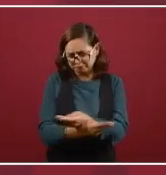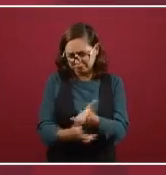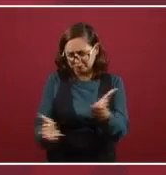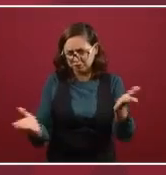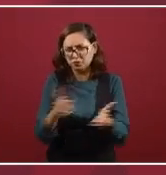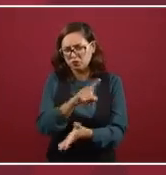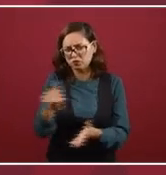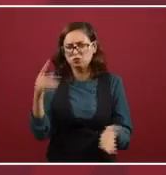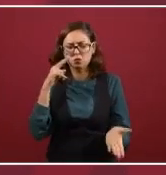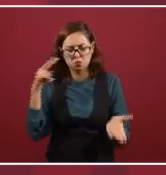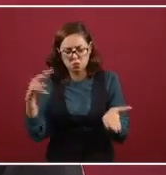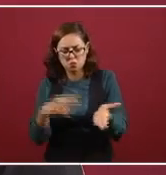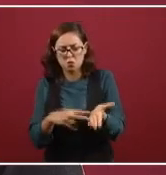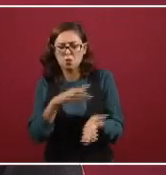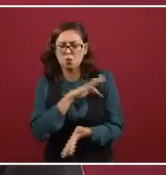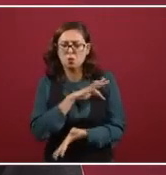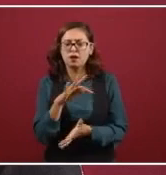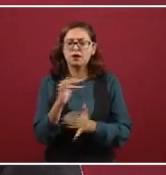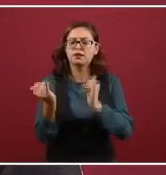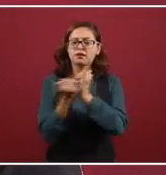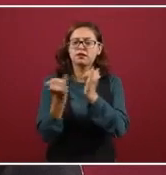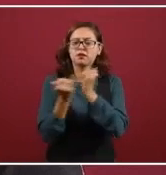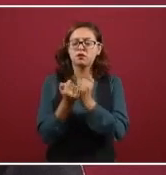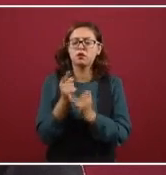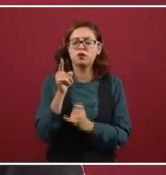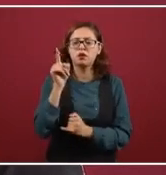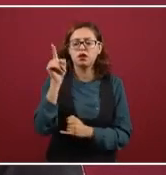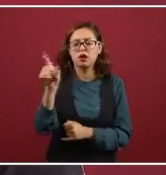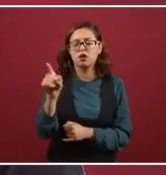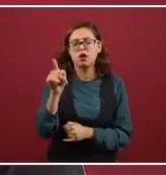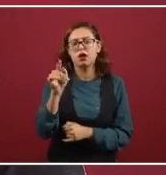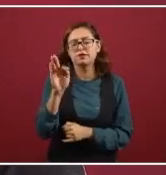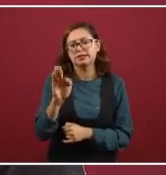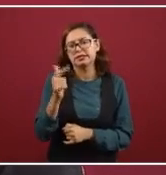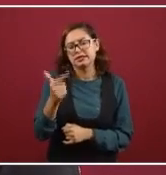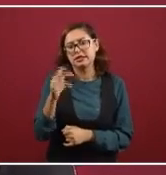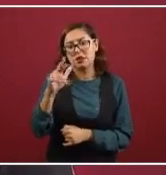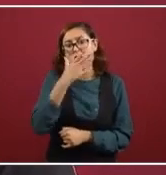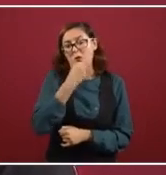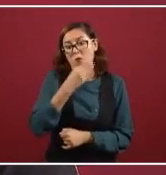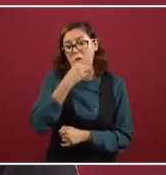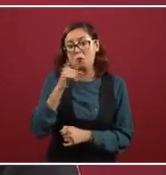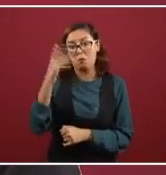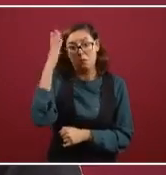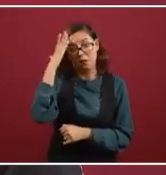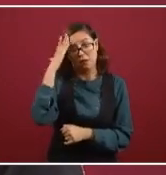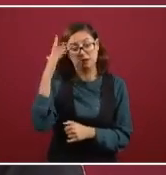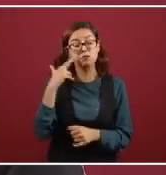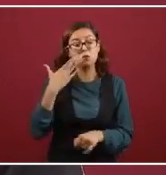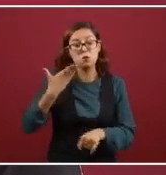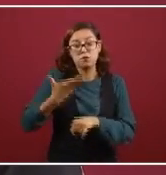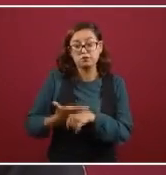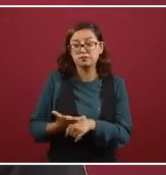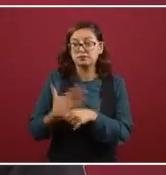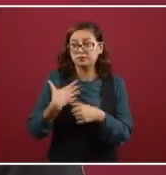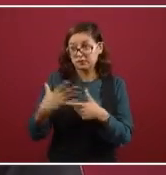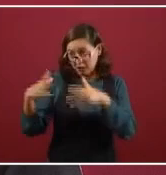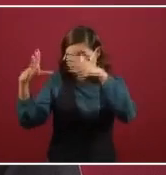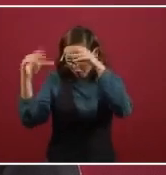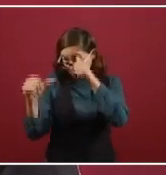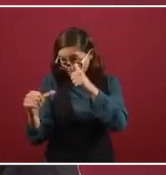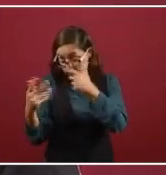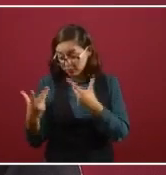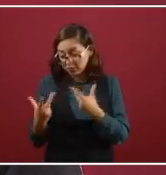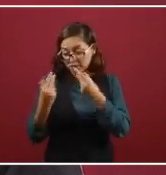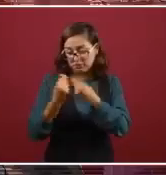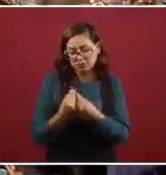vez que tengamos acuerdo con el fiscal general de la República, pues seguiremos dando a conocer, sobre todo la Fiscalía, las implicaciones que tiene